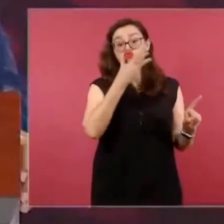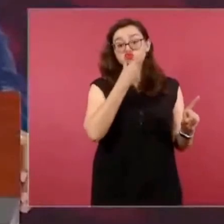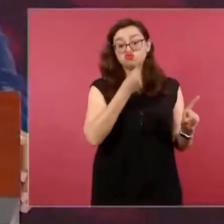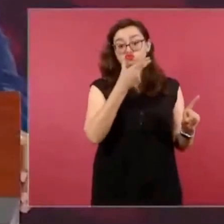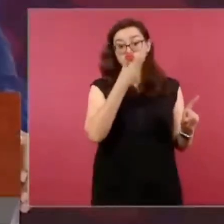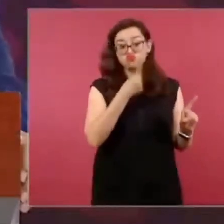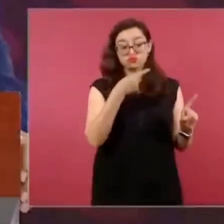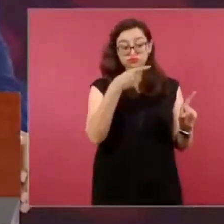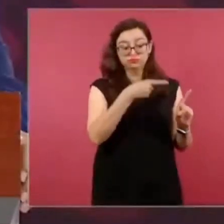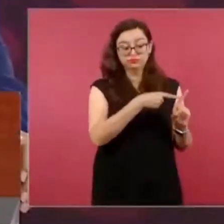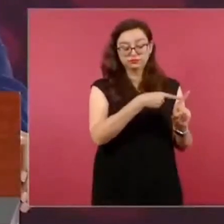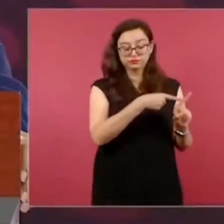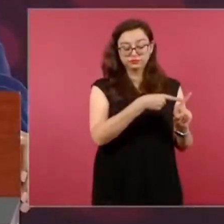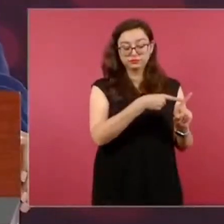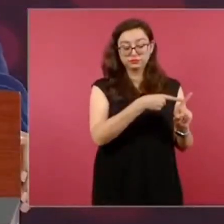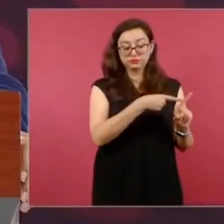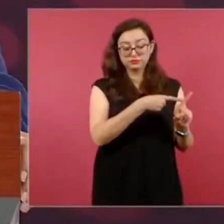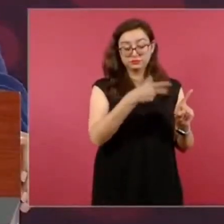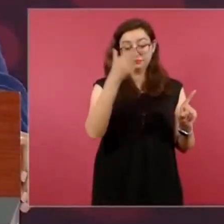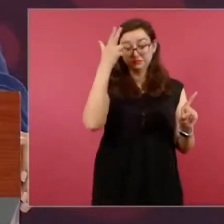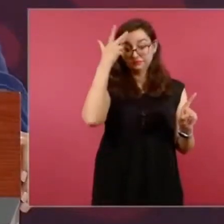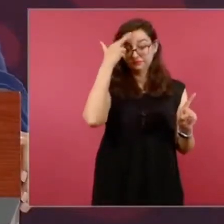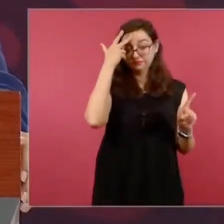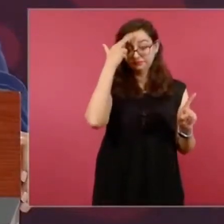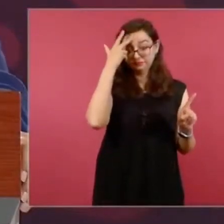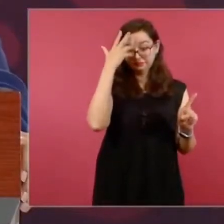y se apodera de la presidencia Porfirio Díaz,